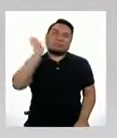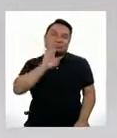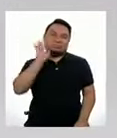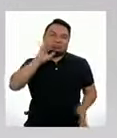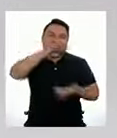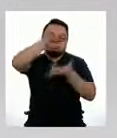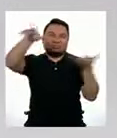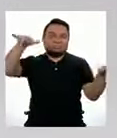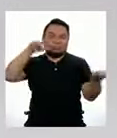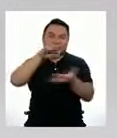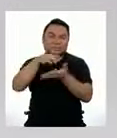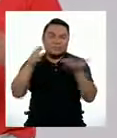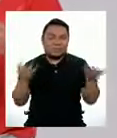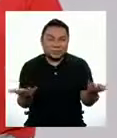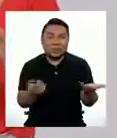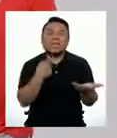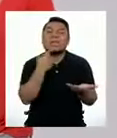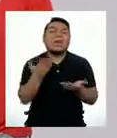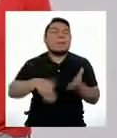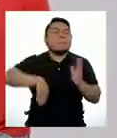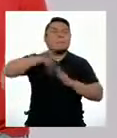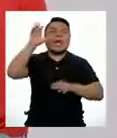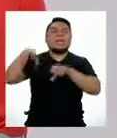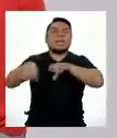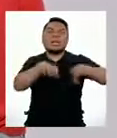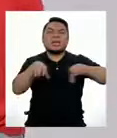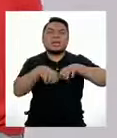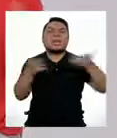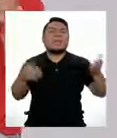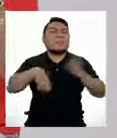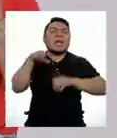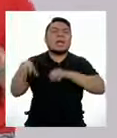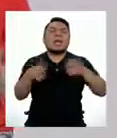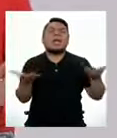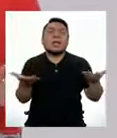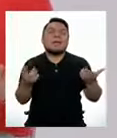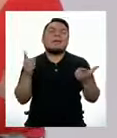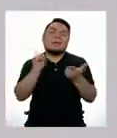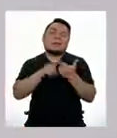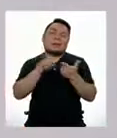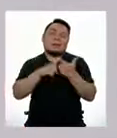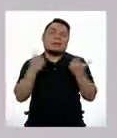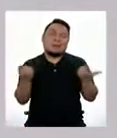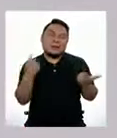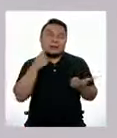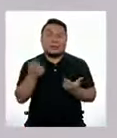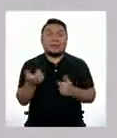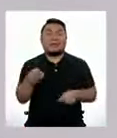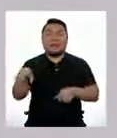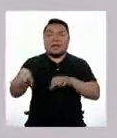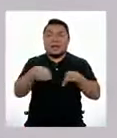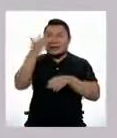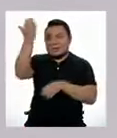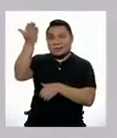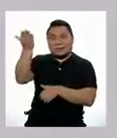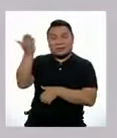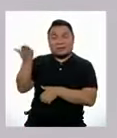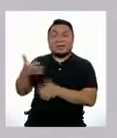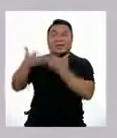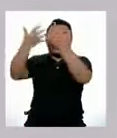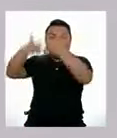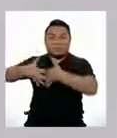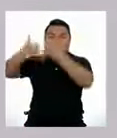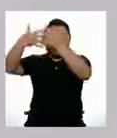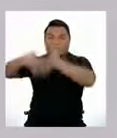actividades que ocasionan la contaminación realizadas por nosotros, los seres humanos, son, por ejemplo, las actividades